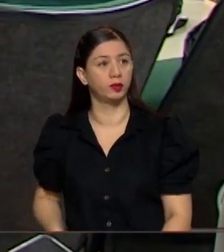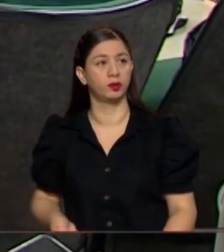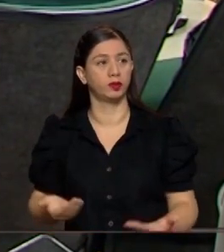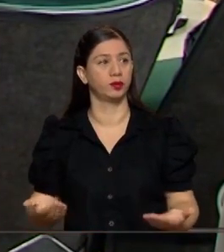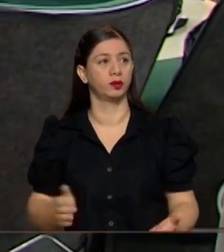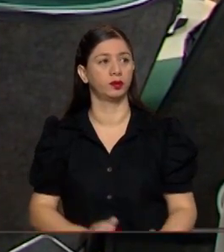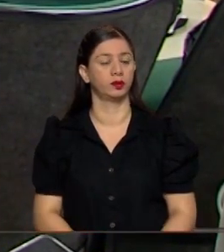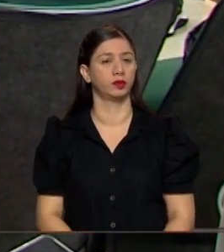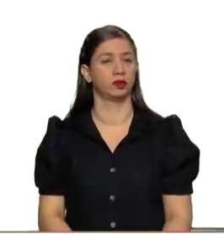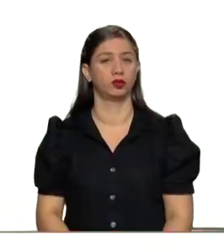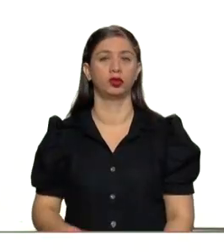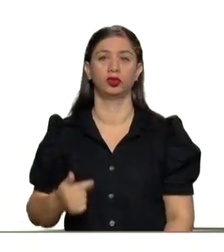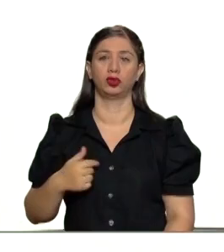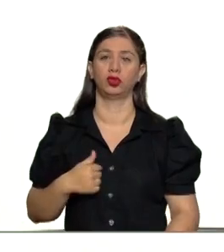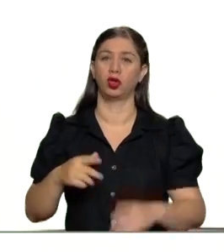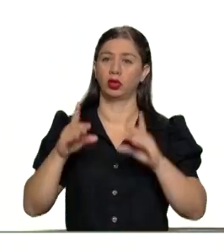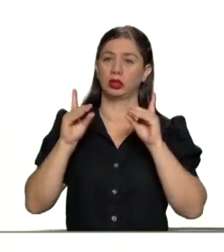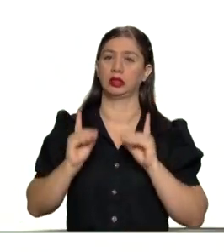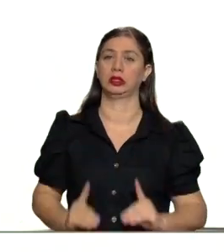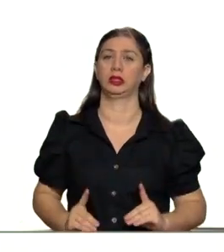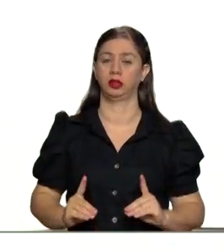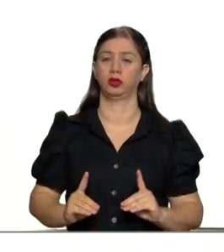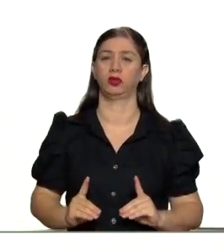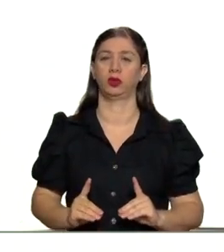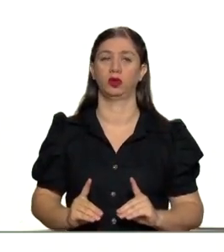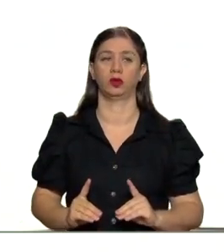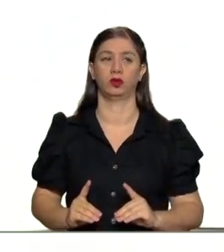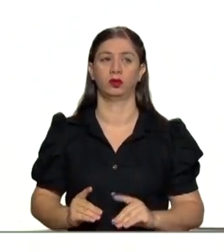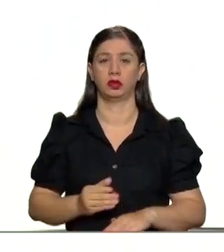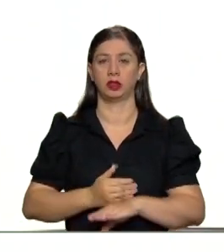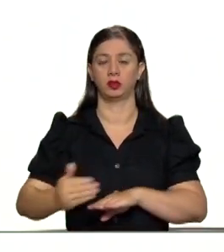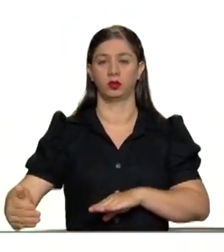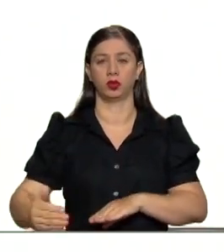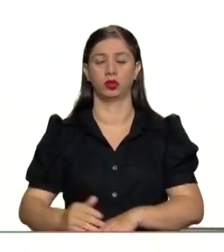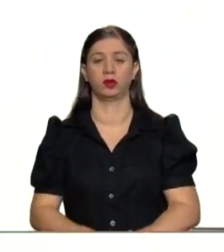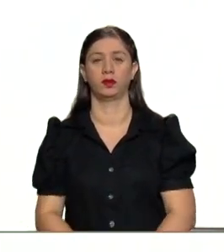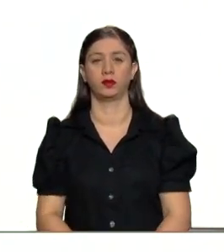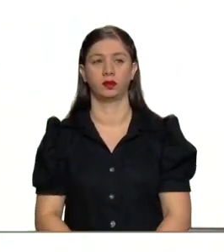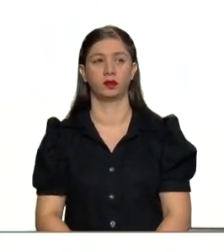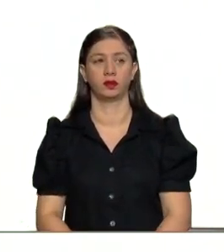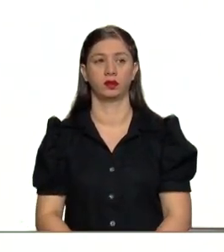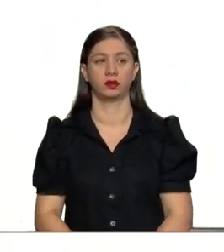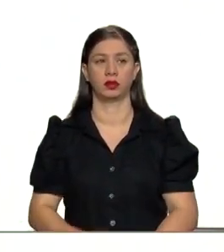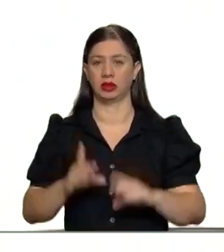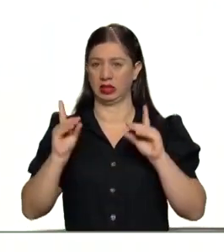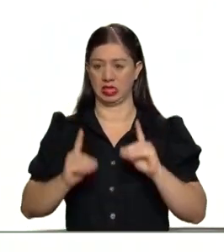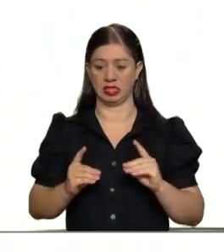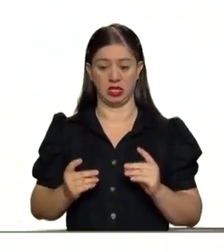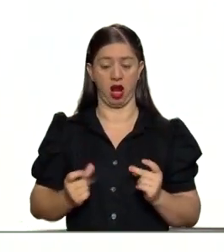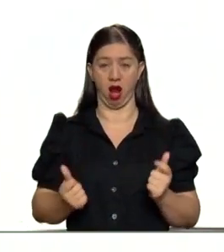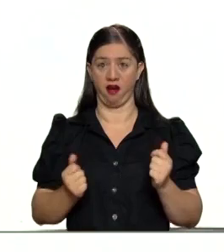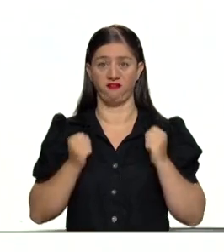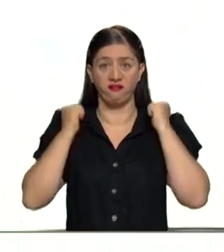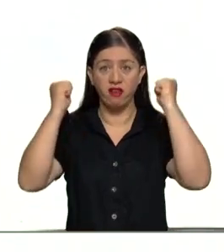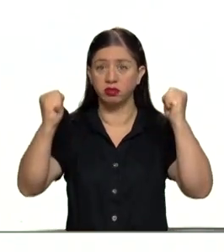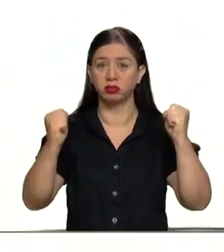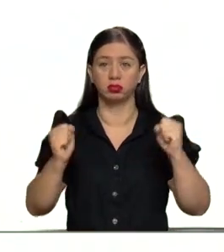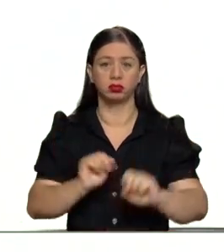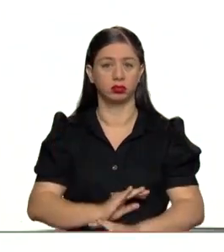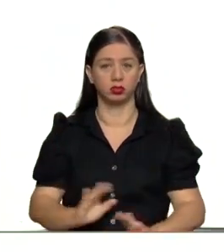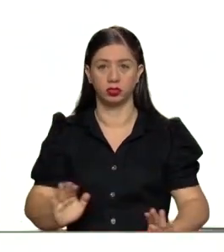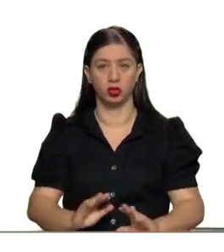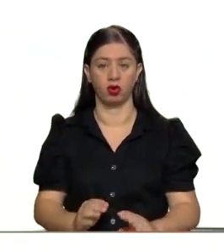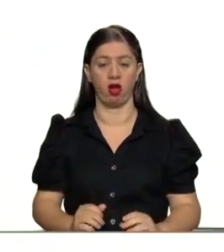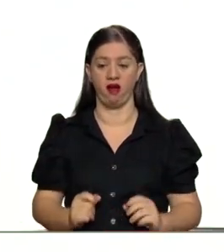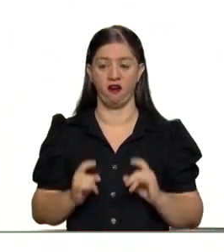del comité tomaré mi decisión. No voy a tomar una decisión a la carrera, a